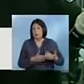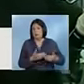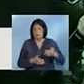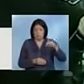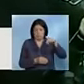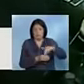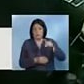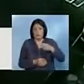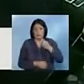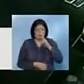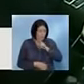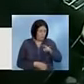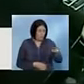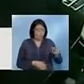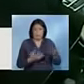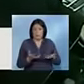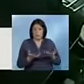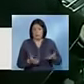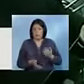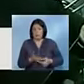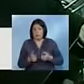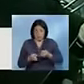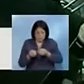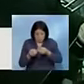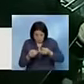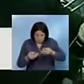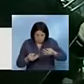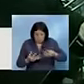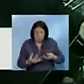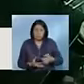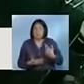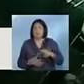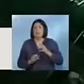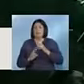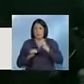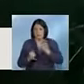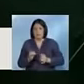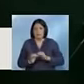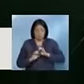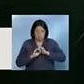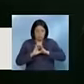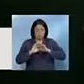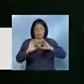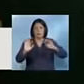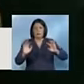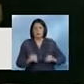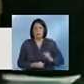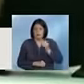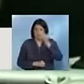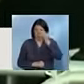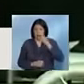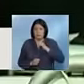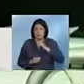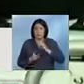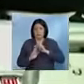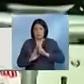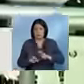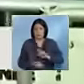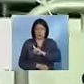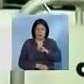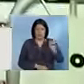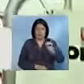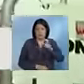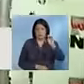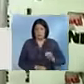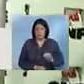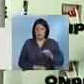electoral. Y entonces observamos que aquí ya se están ultimando los detalles para que se dé finalmente la conferencia de prensa, haciendo conocer estos resultados al 100%. Nos han